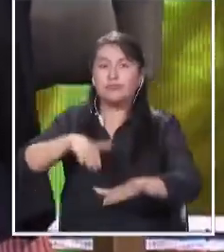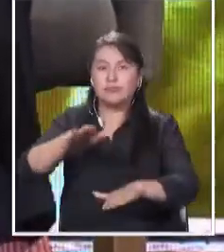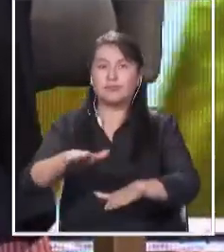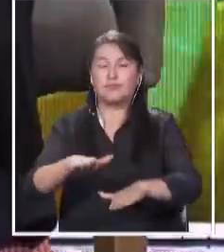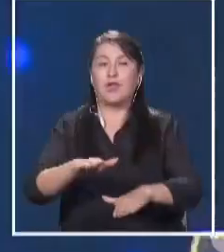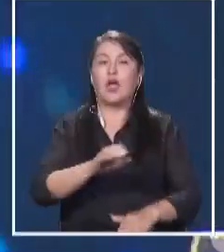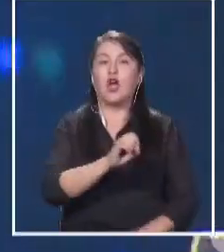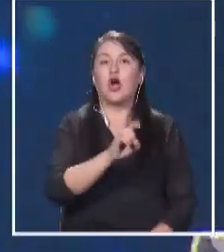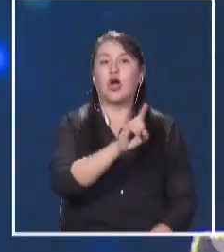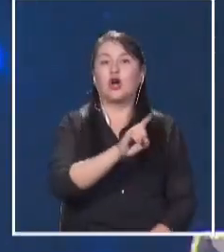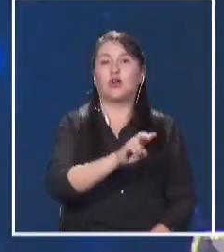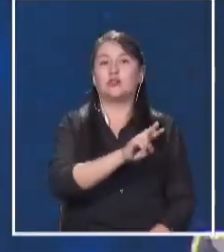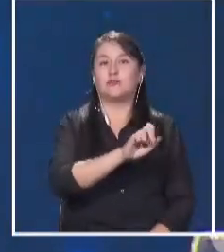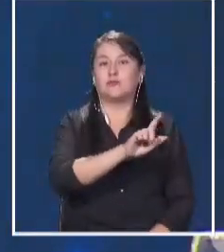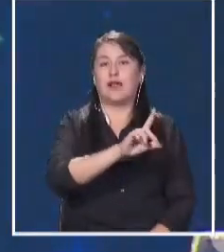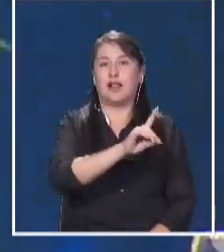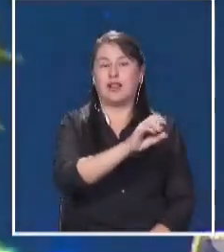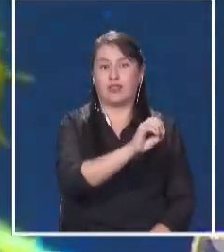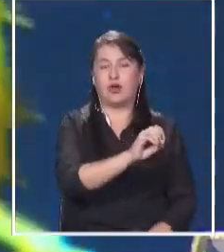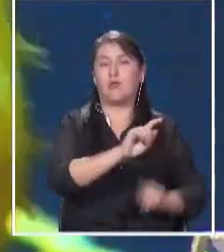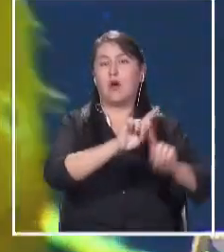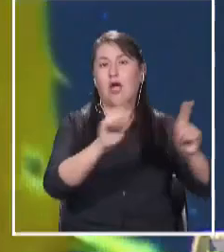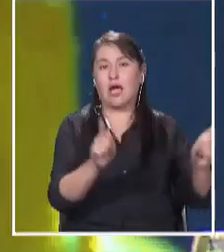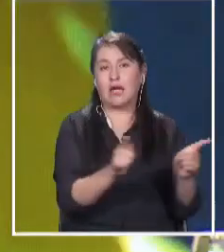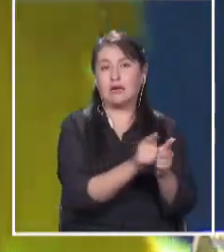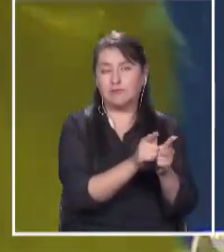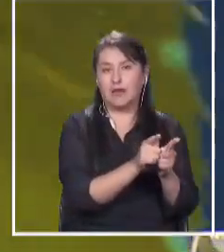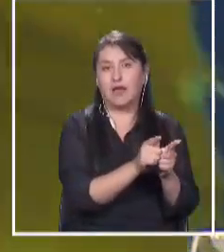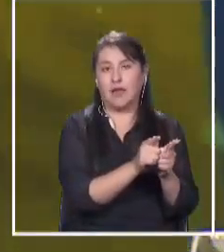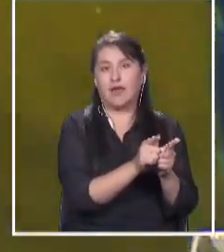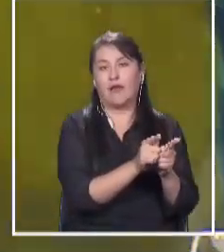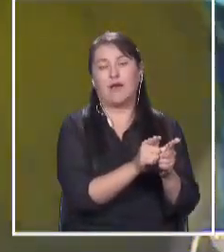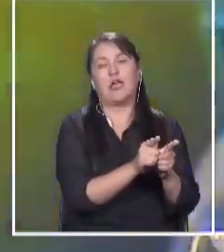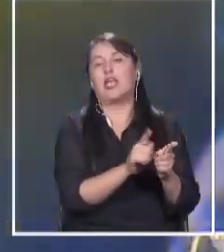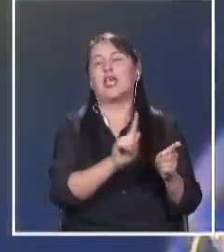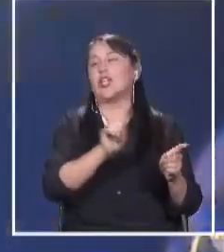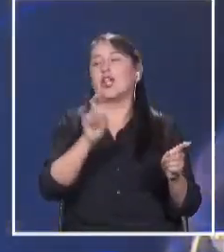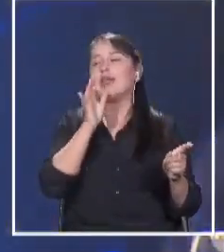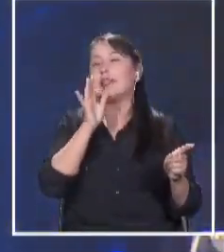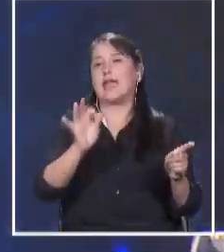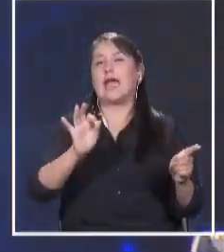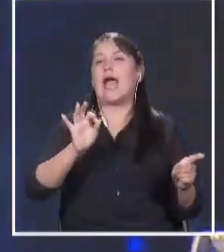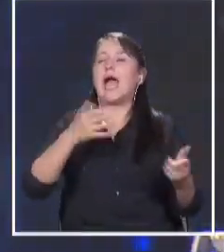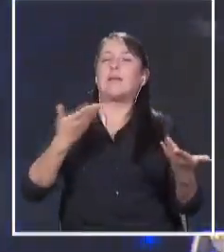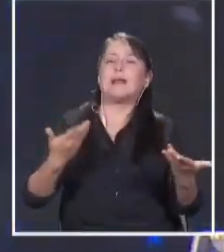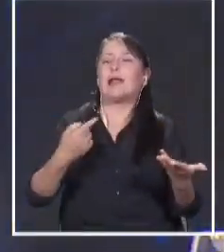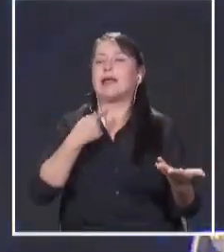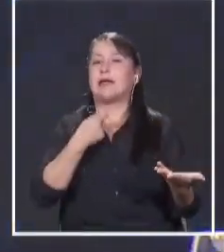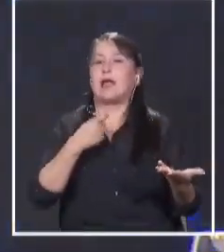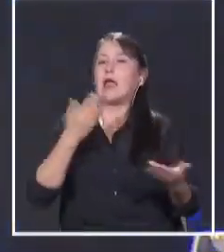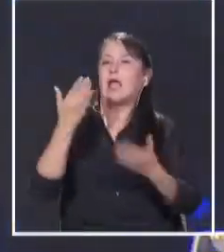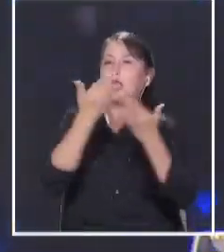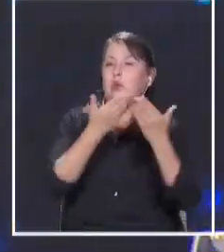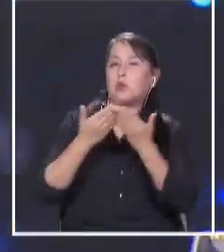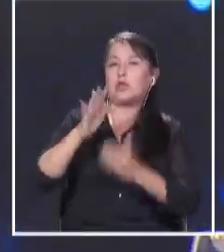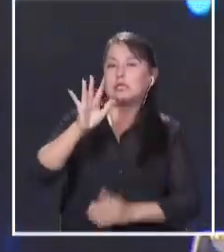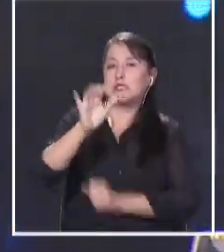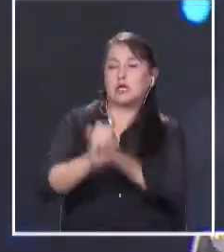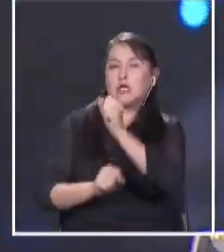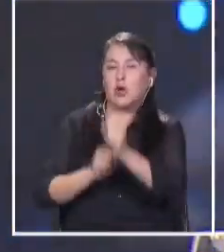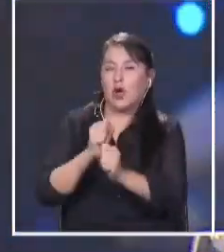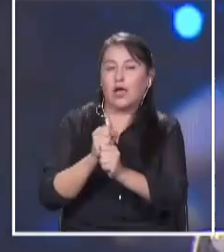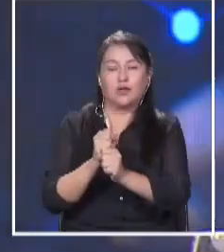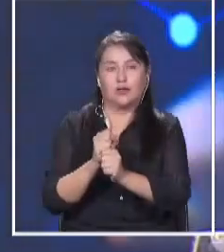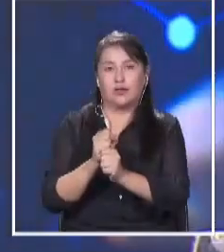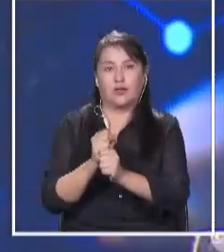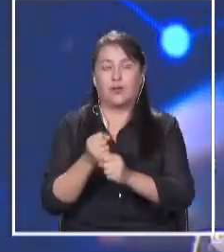breve, y espero que nadie diga, para eso estudia 5 años, porque típico. Osvaldo, primero, excelente además que incluyan